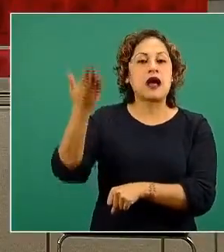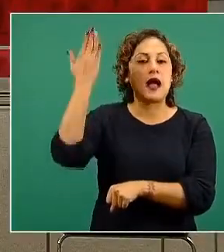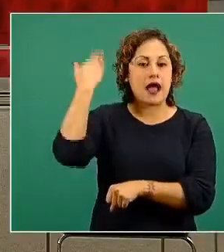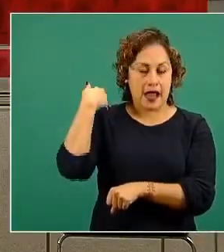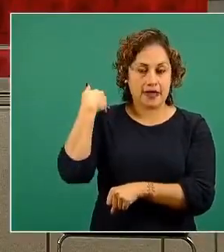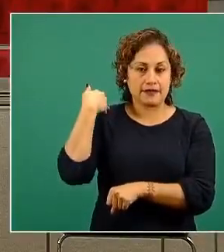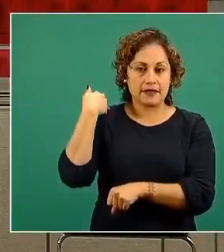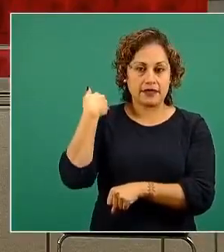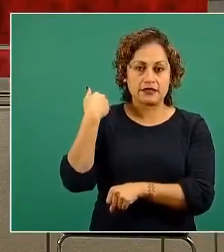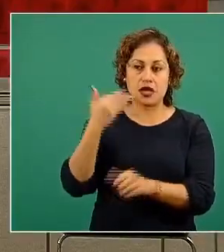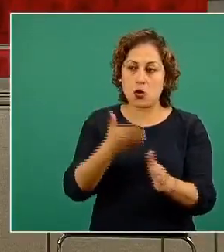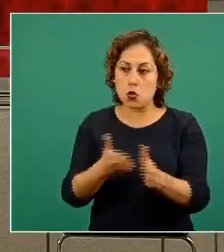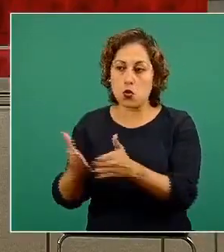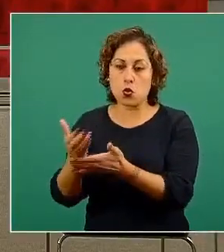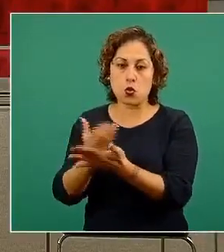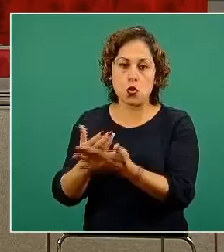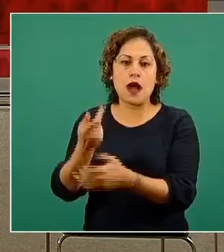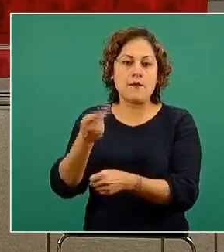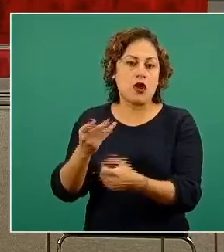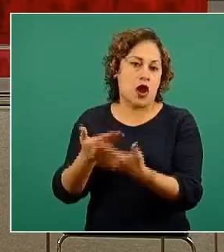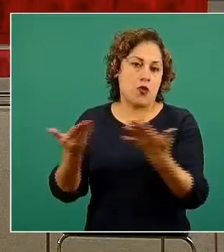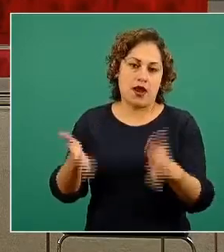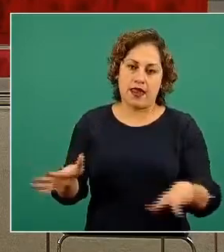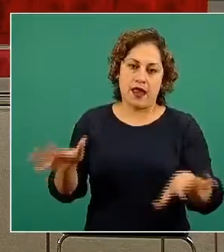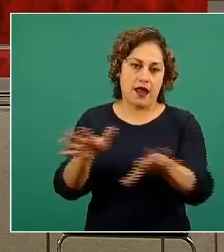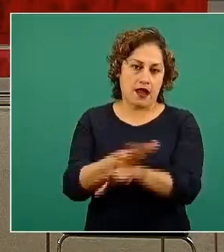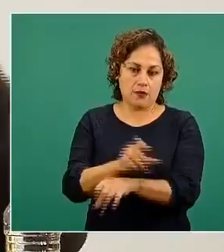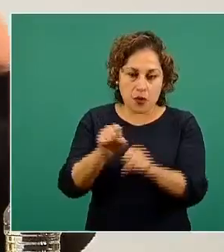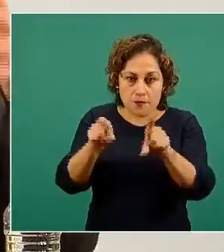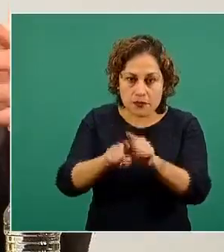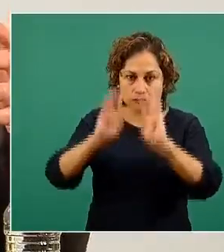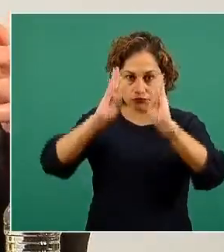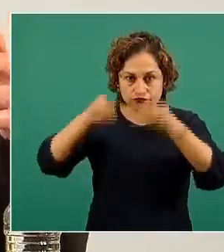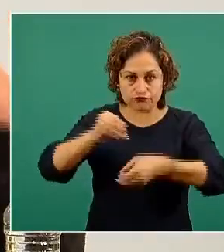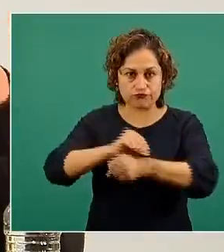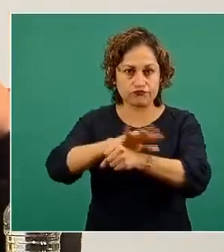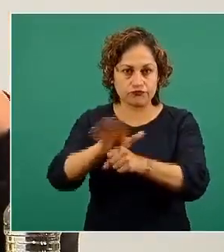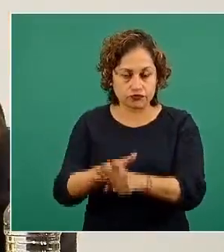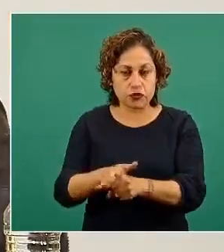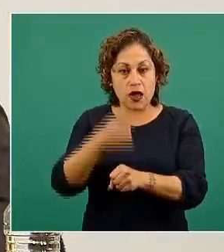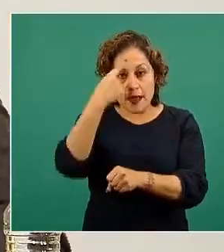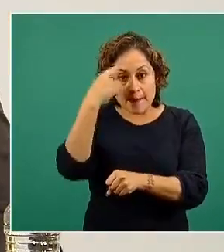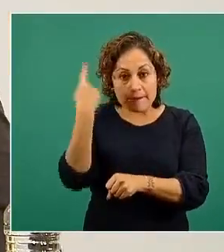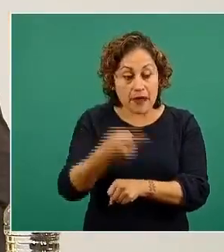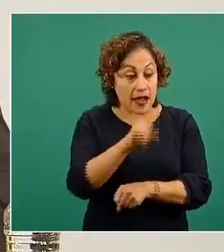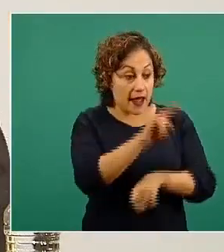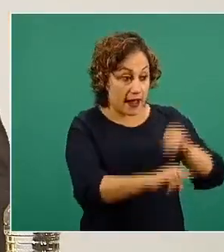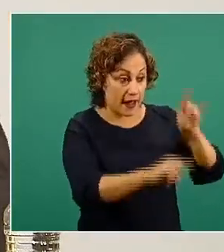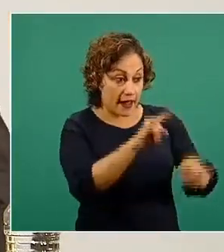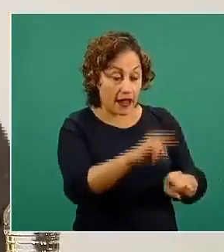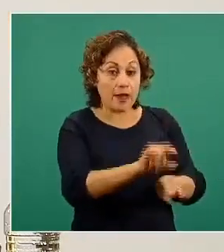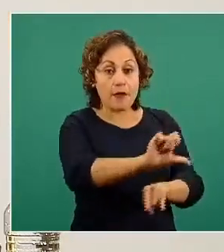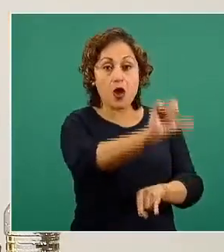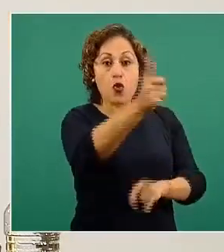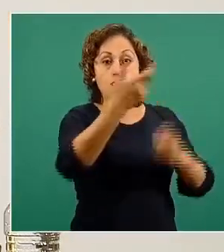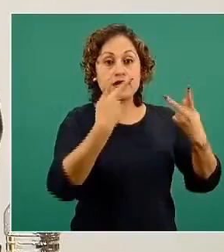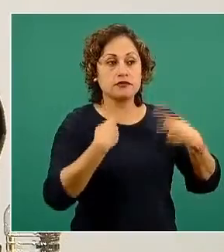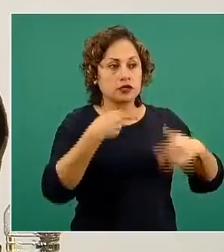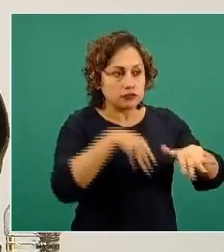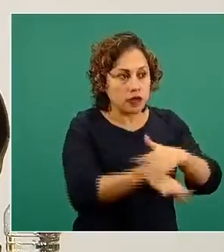intensivos también, para que entonces se puedan liberar las camas en los otros hospitales en donde se